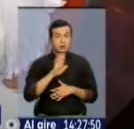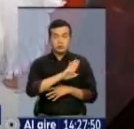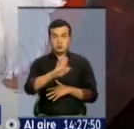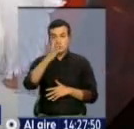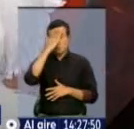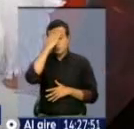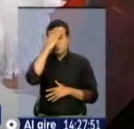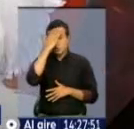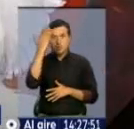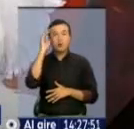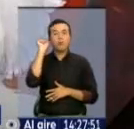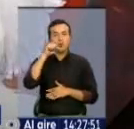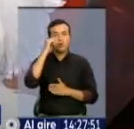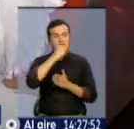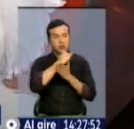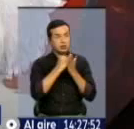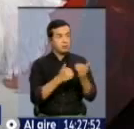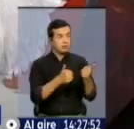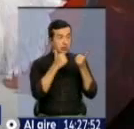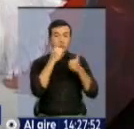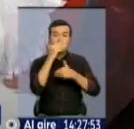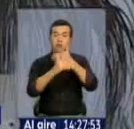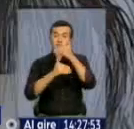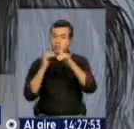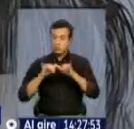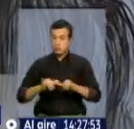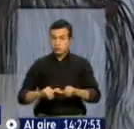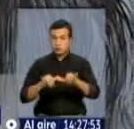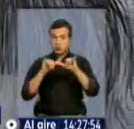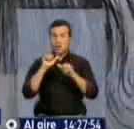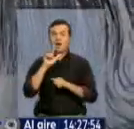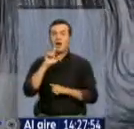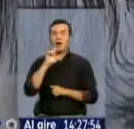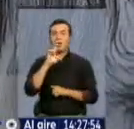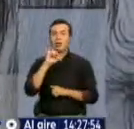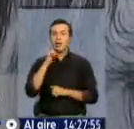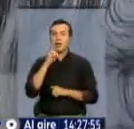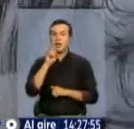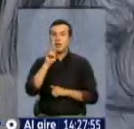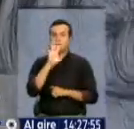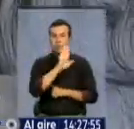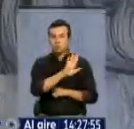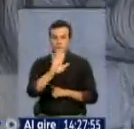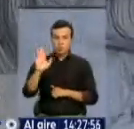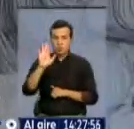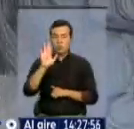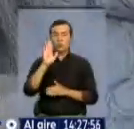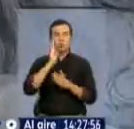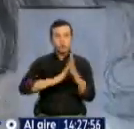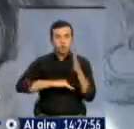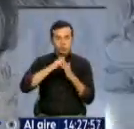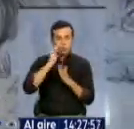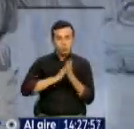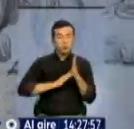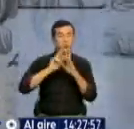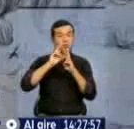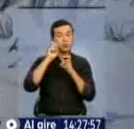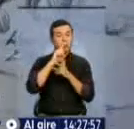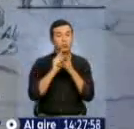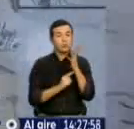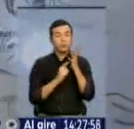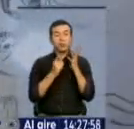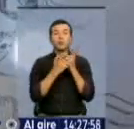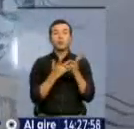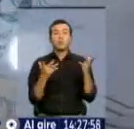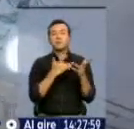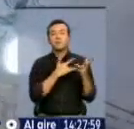que puede dibujar bien y luego de ahí parte todo lo demás. Alejandro, en cada una de sus obras de pintura y dibujo sobre el lienzo, plasma su